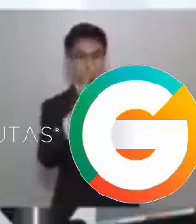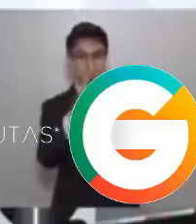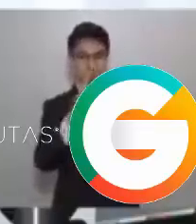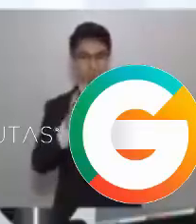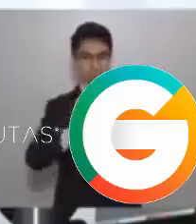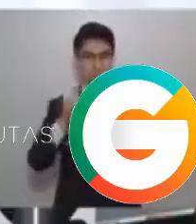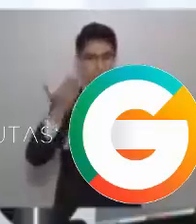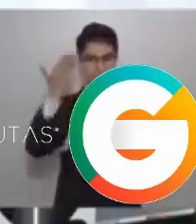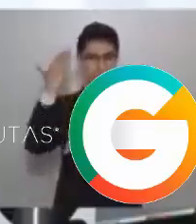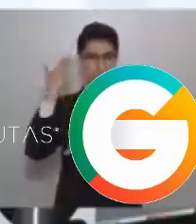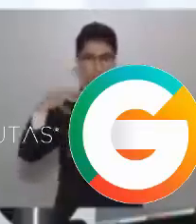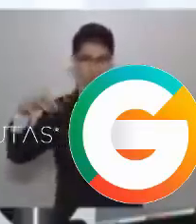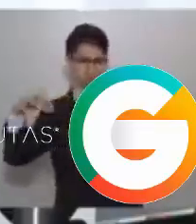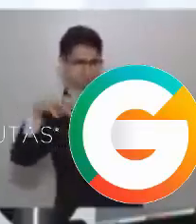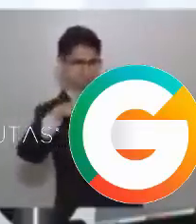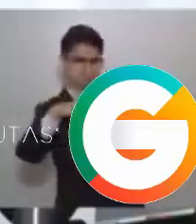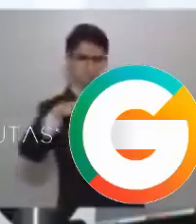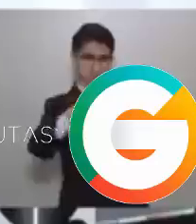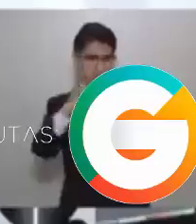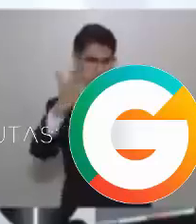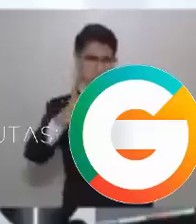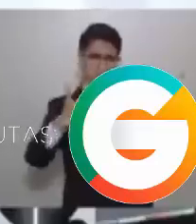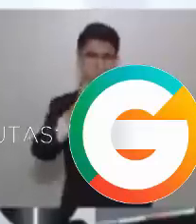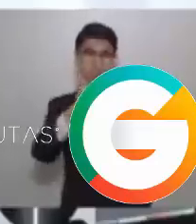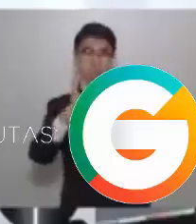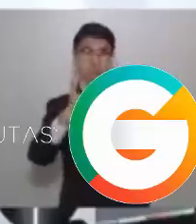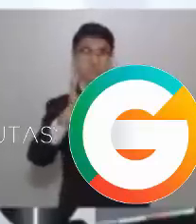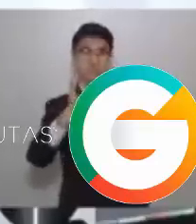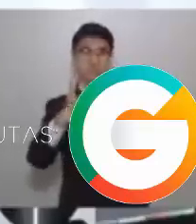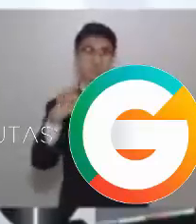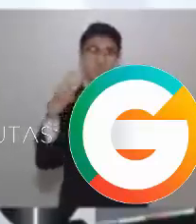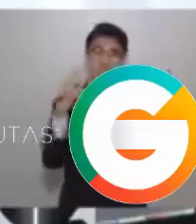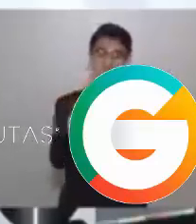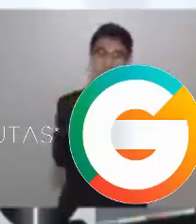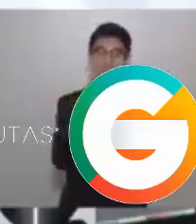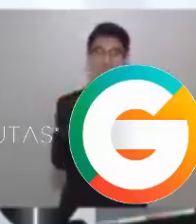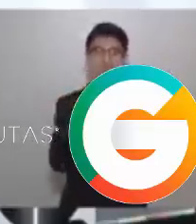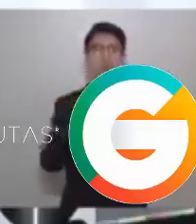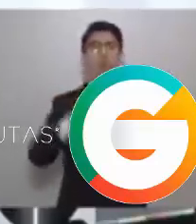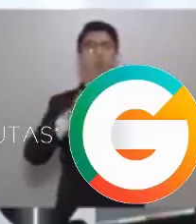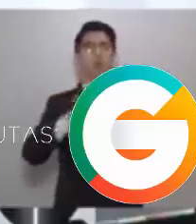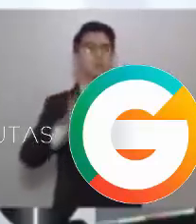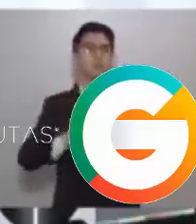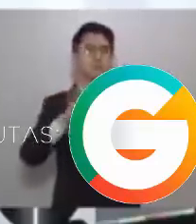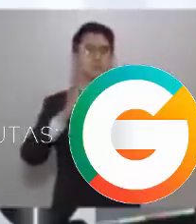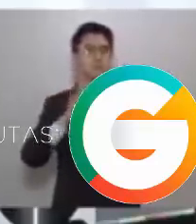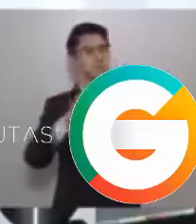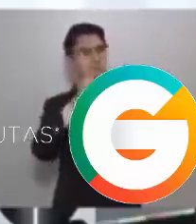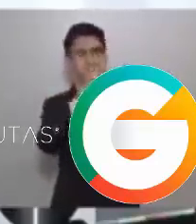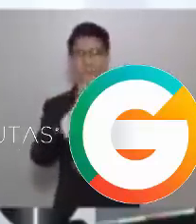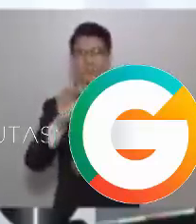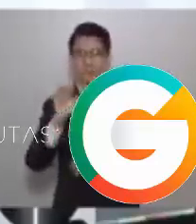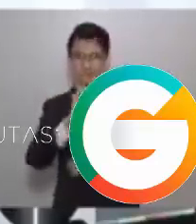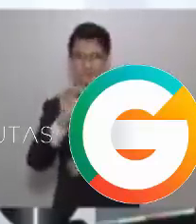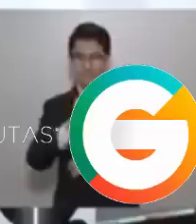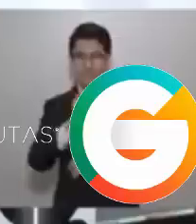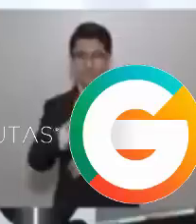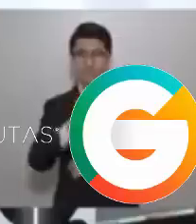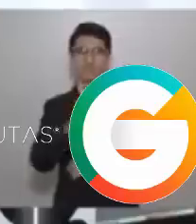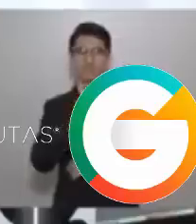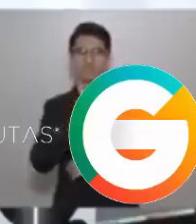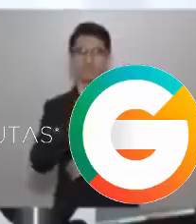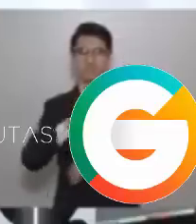en el poblado de San Vicente, en el municipio de Ensenada, Participaron 13 armas de